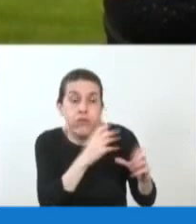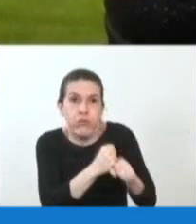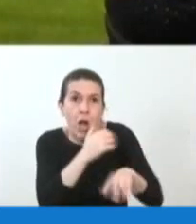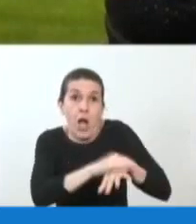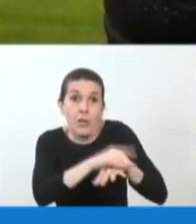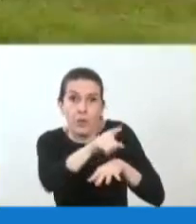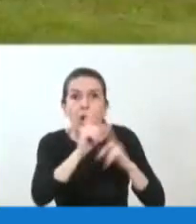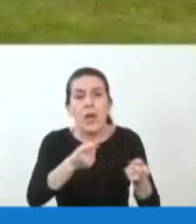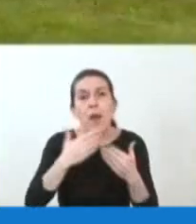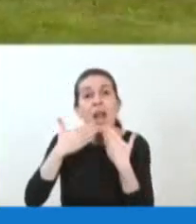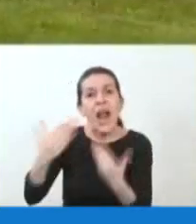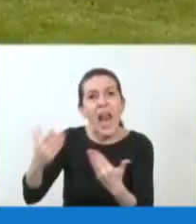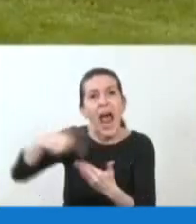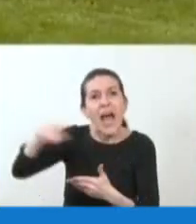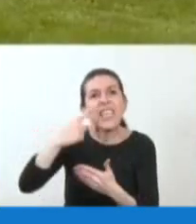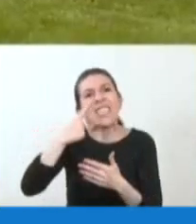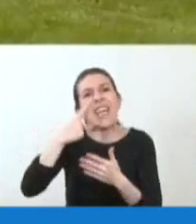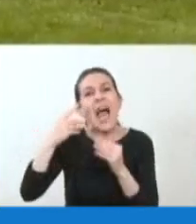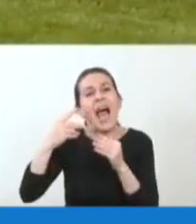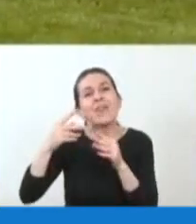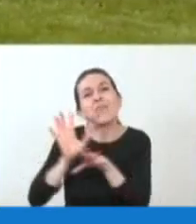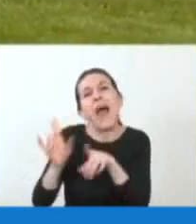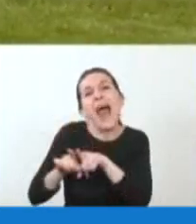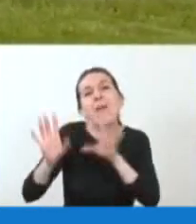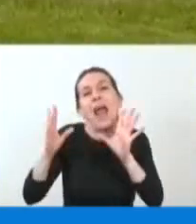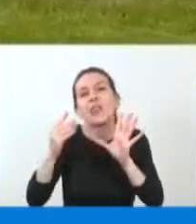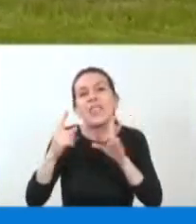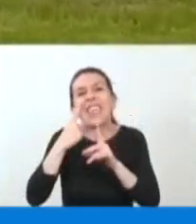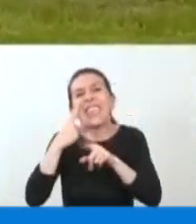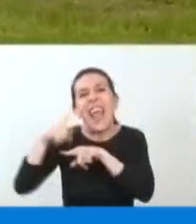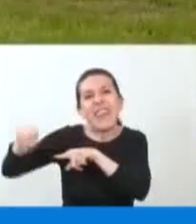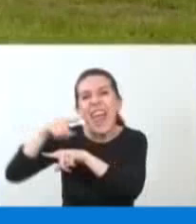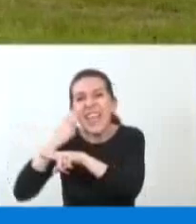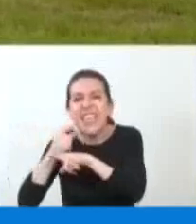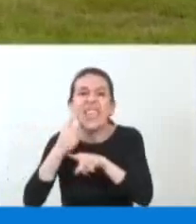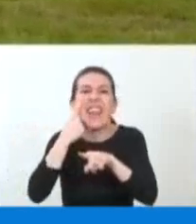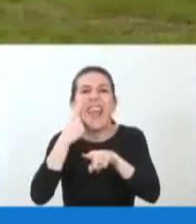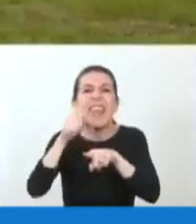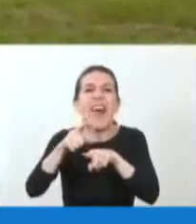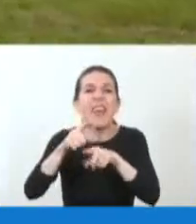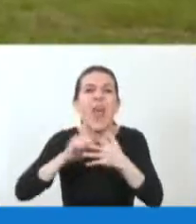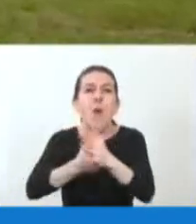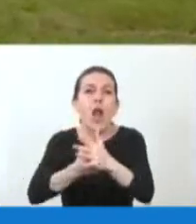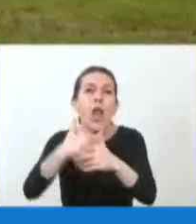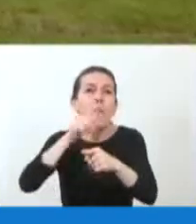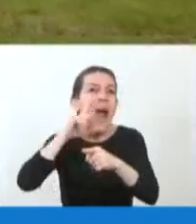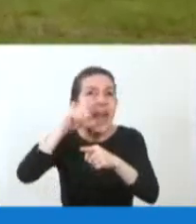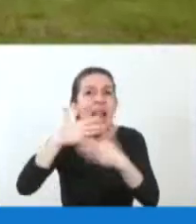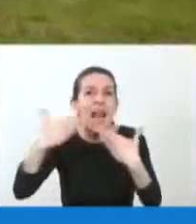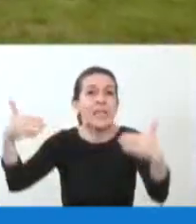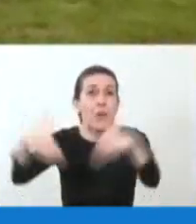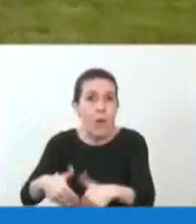a mis hermanos intendentes y a la intendenta de moreno a mariel que estén aquí